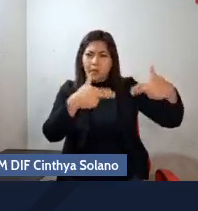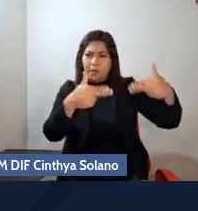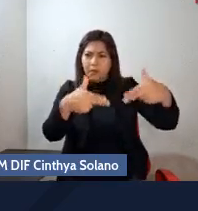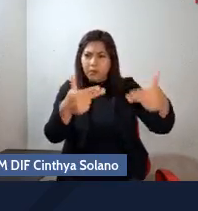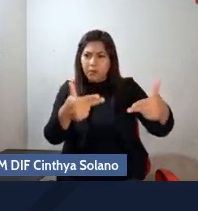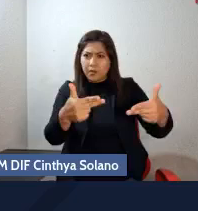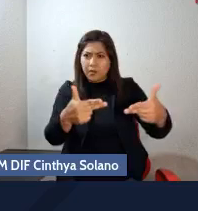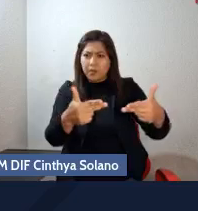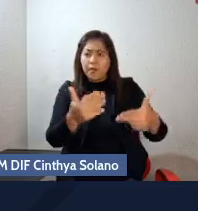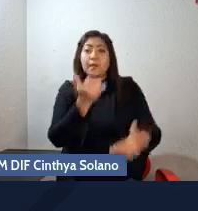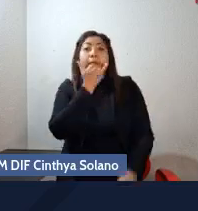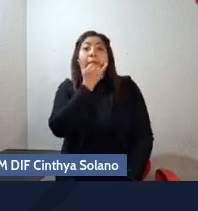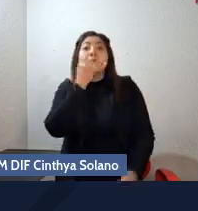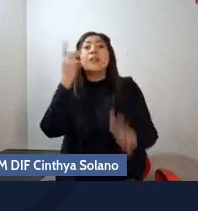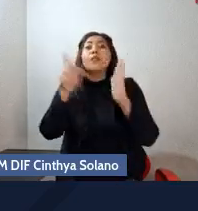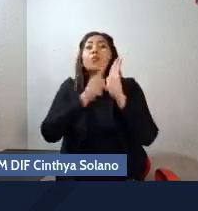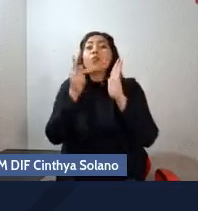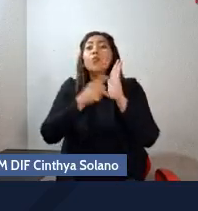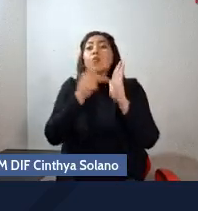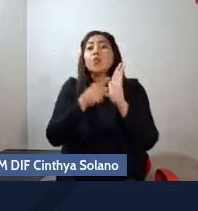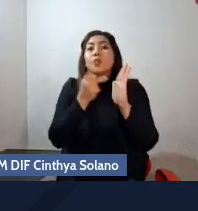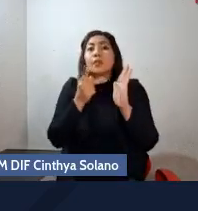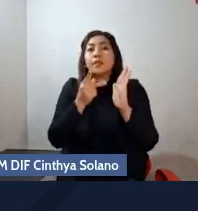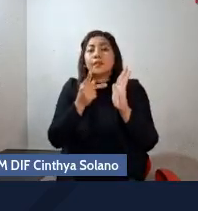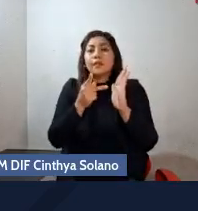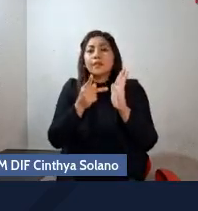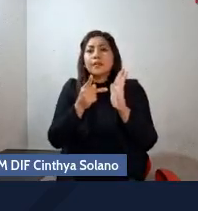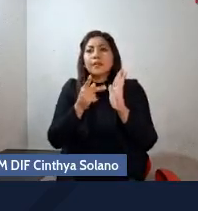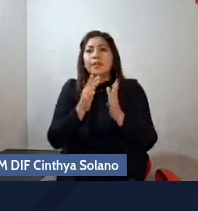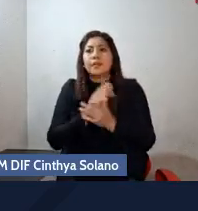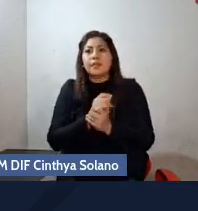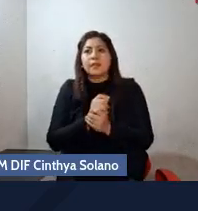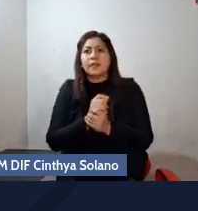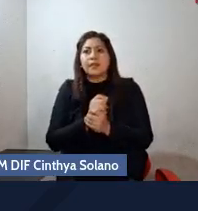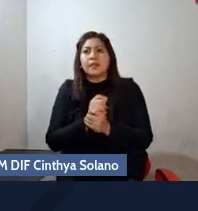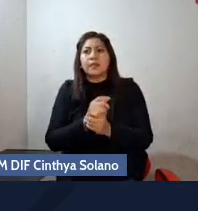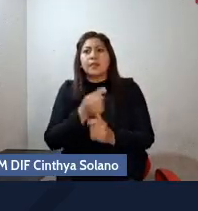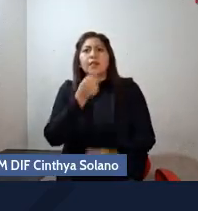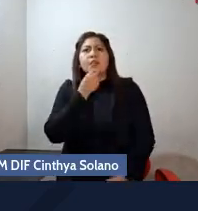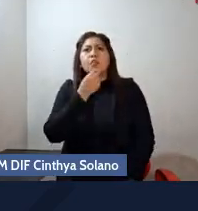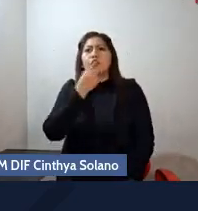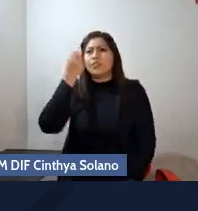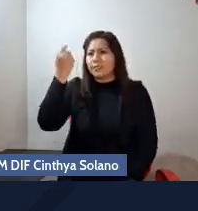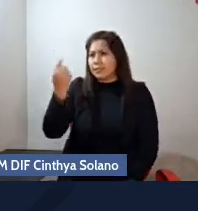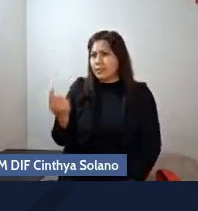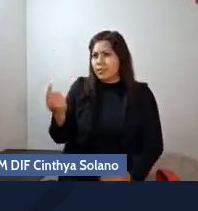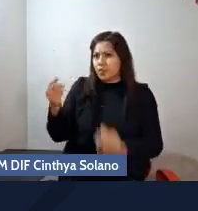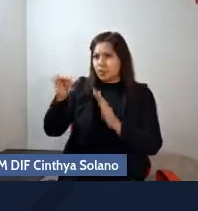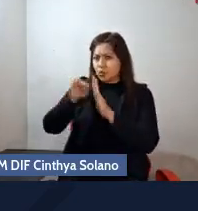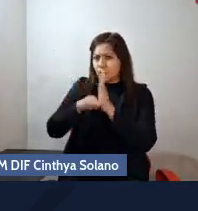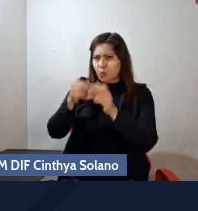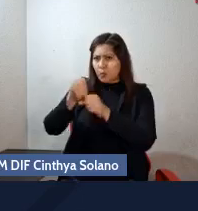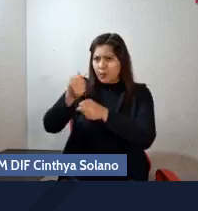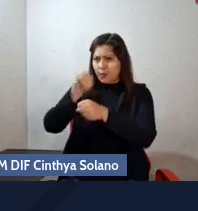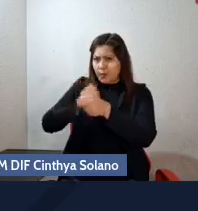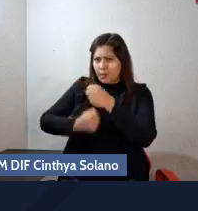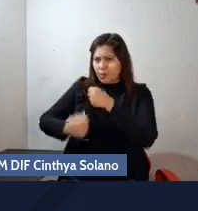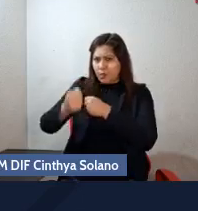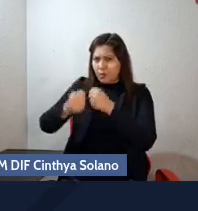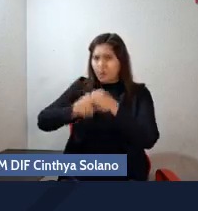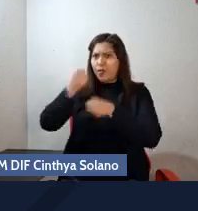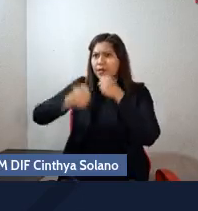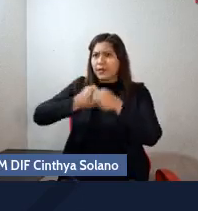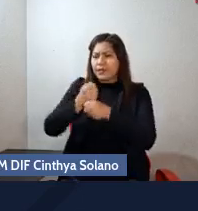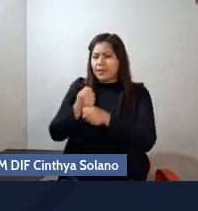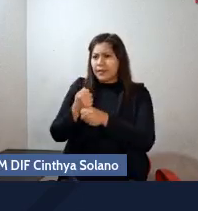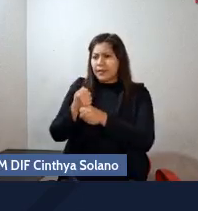vez. Los menores de edad, los menores de edad, ¿pueden ser herederos o tienen